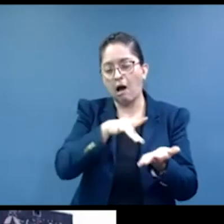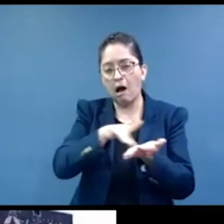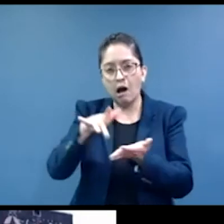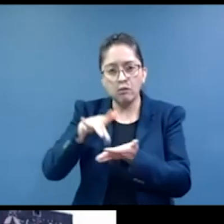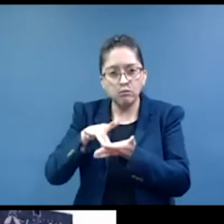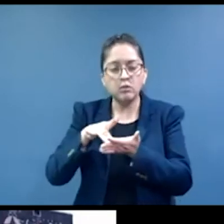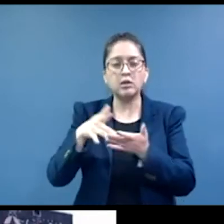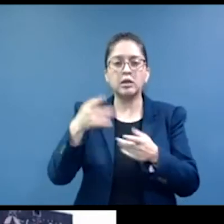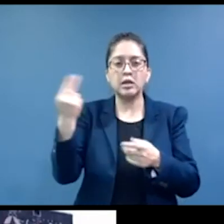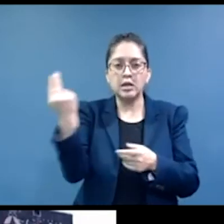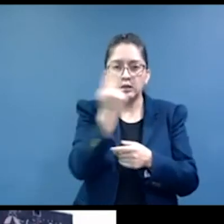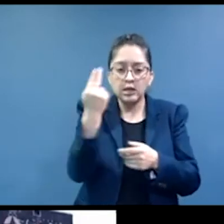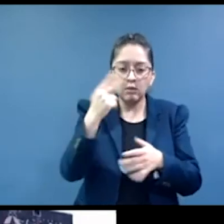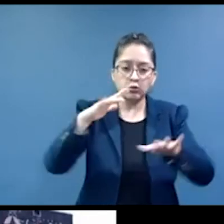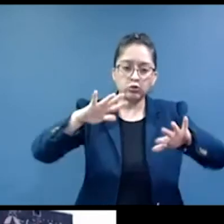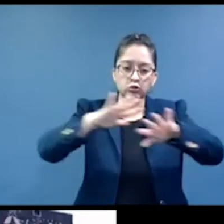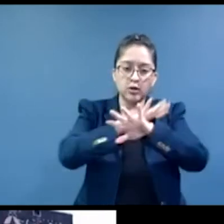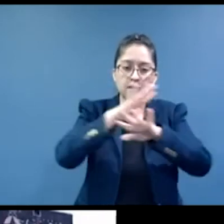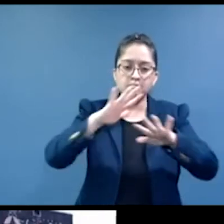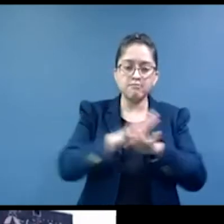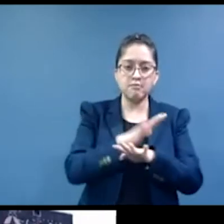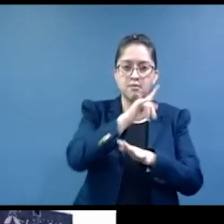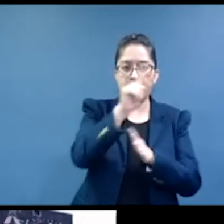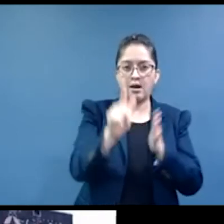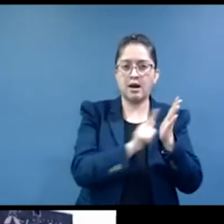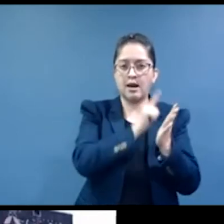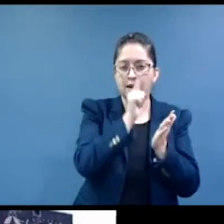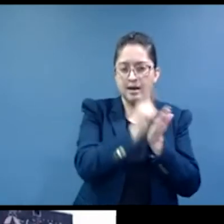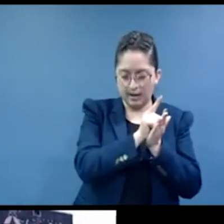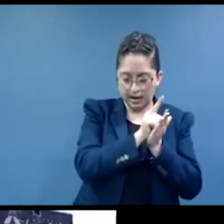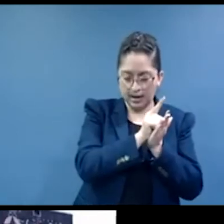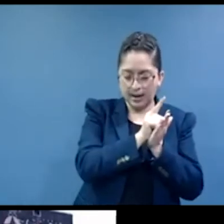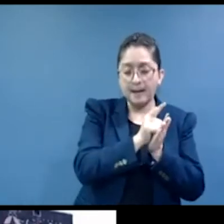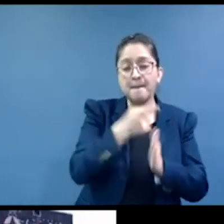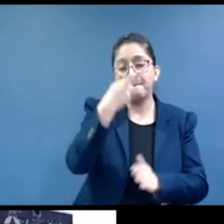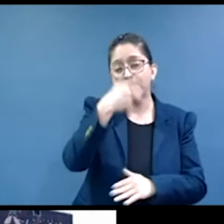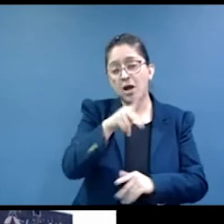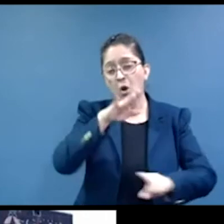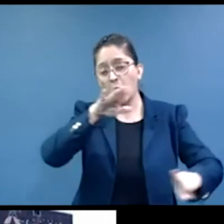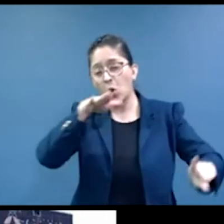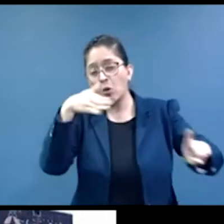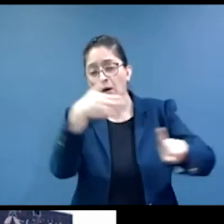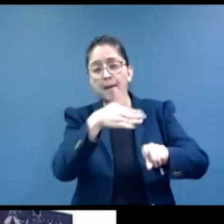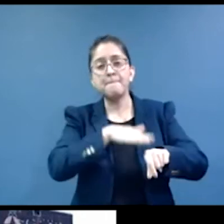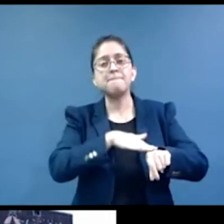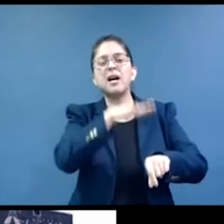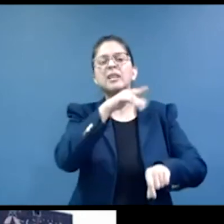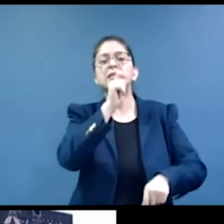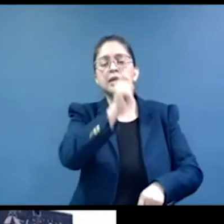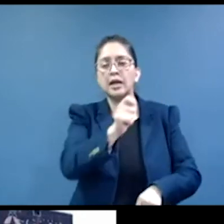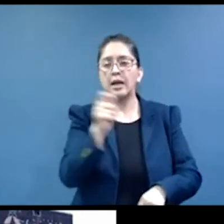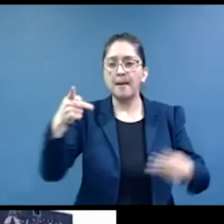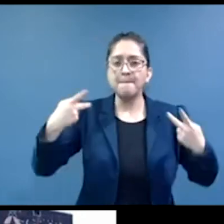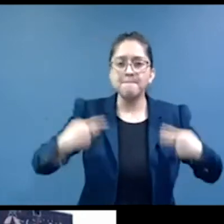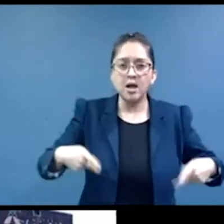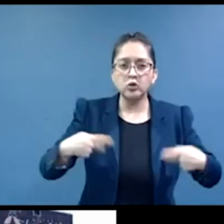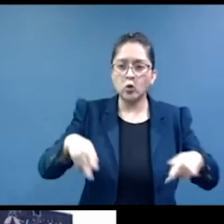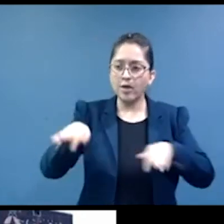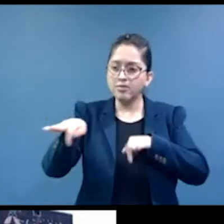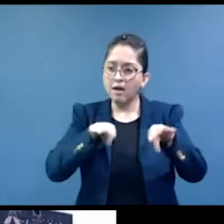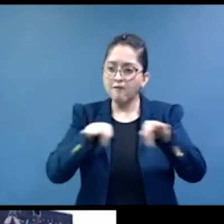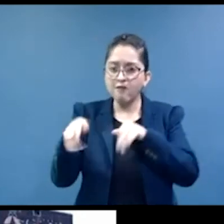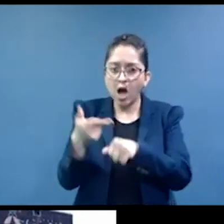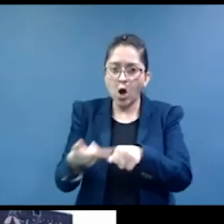de la legislación, y pensándolo sobre todo en la forma en la que el personal de salud podría tomarlo, ¿no? Porque al